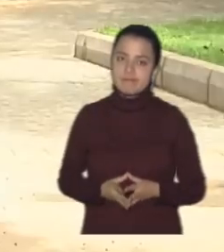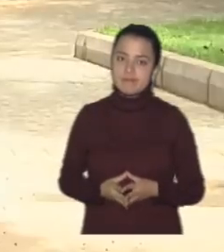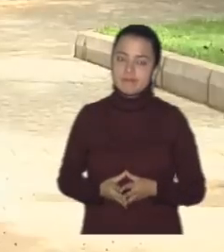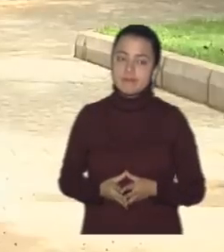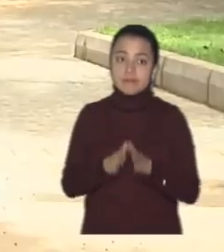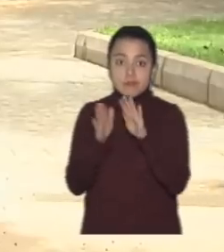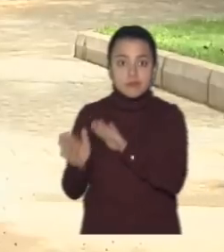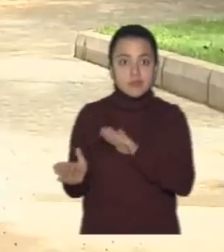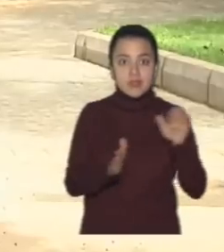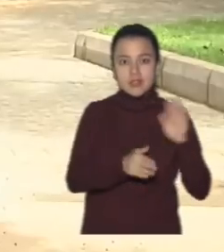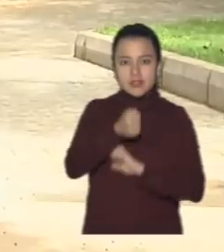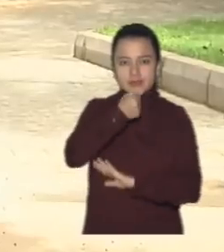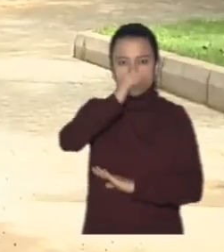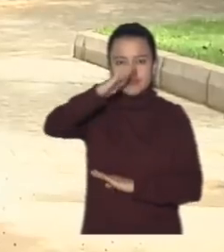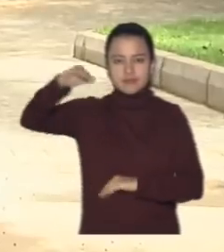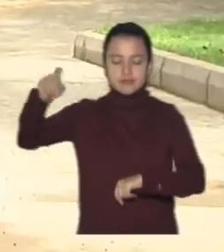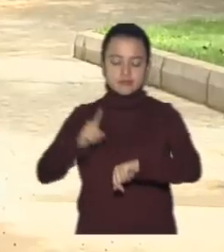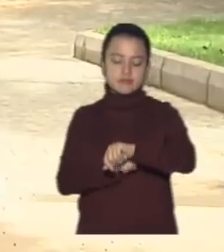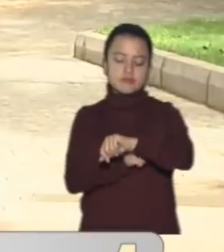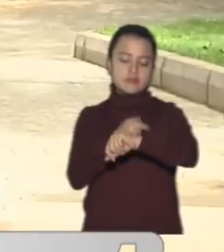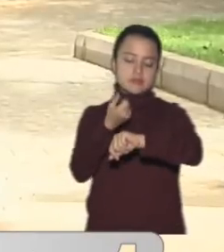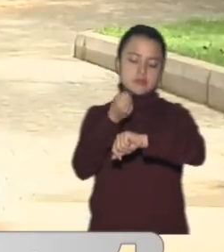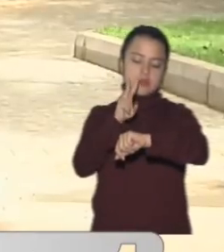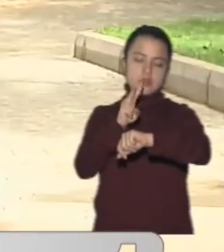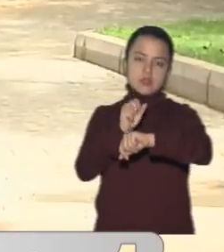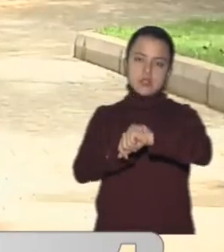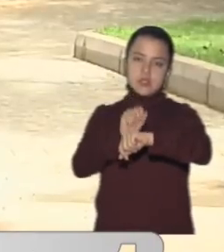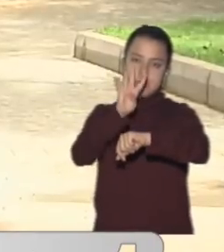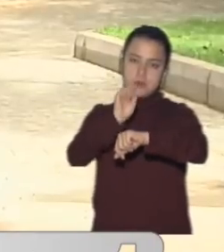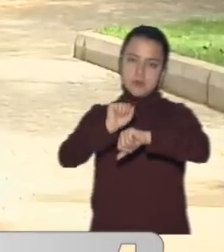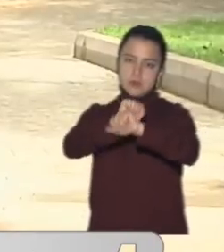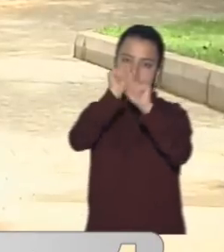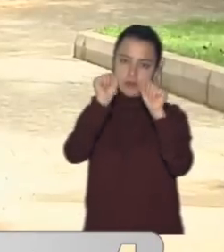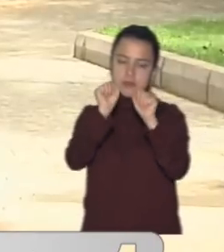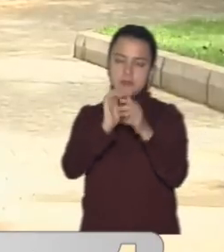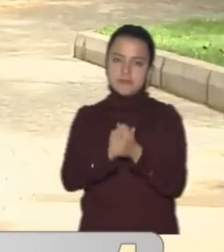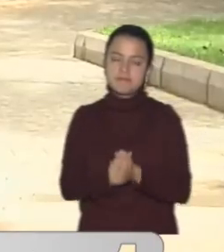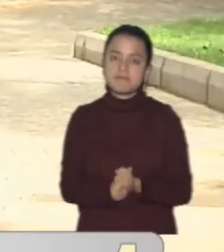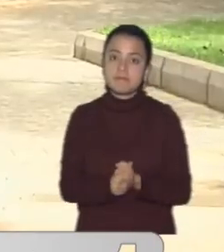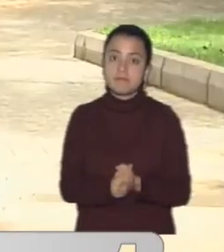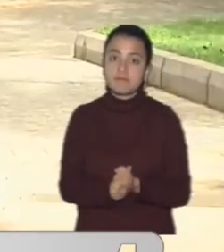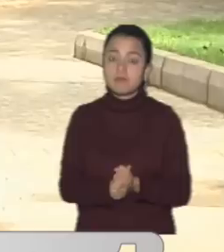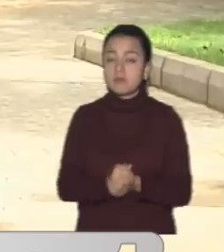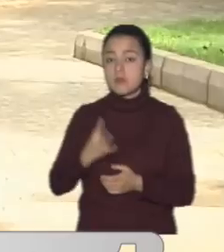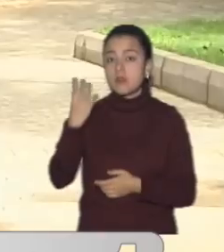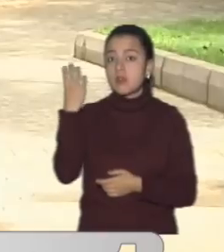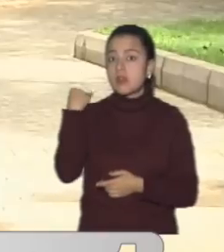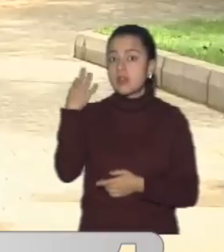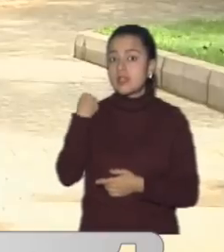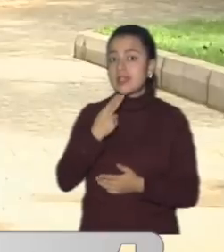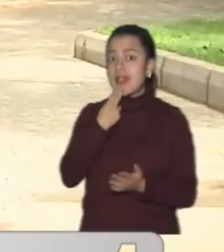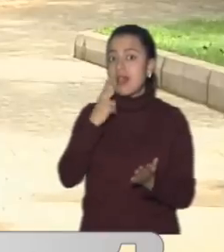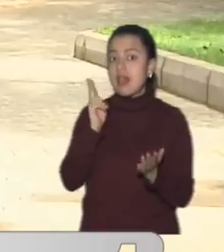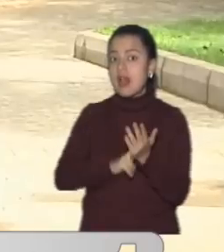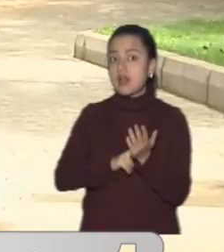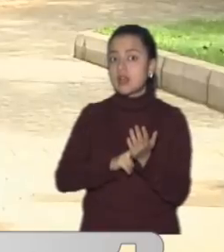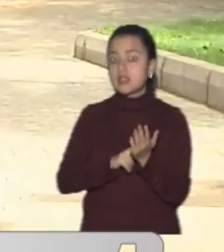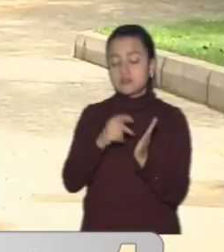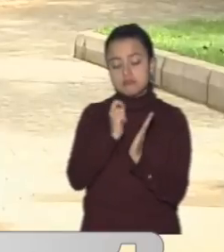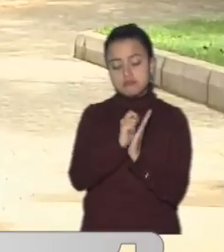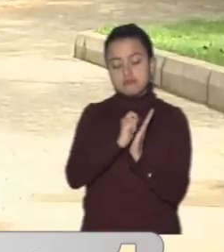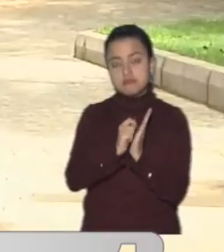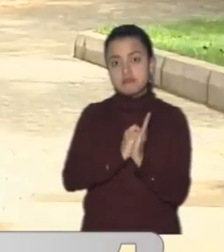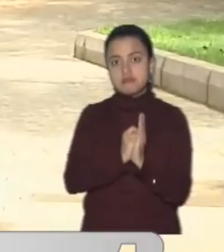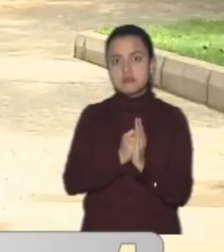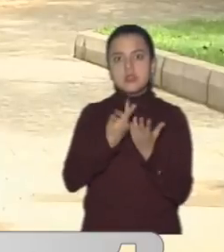Y en otras noticias de Antioquia, a las 12:09 del mediodía, en las últimas horas, se conoció una carta que el alcalde de Medellín escribió para entregársela a la